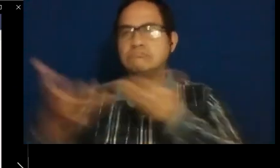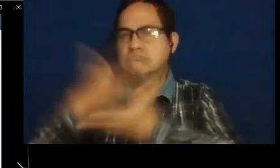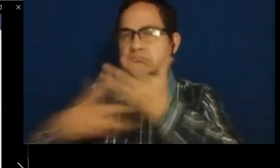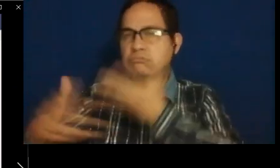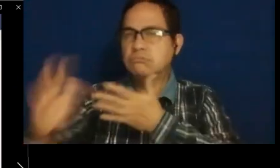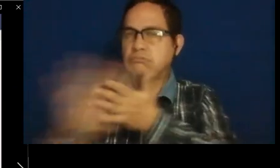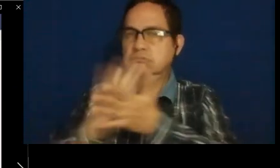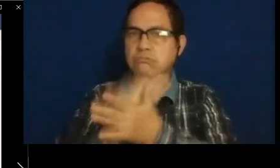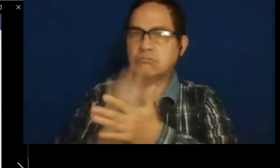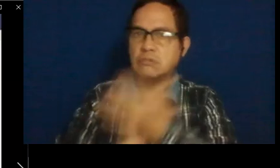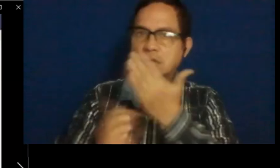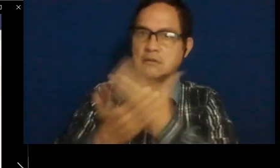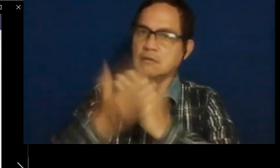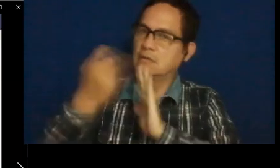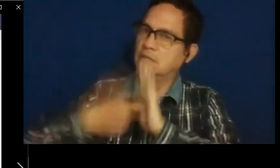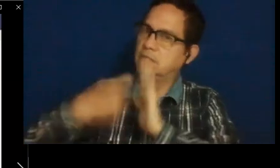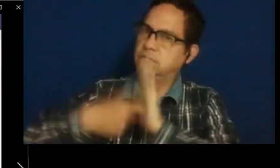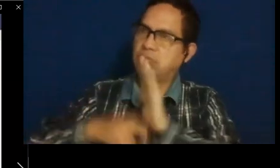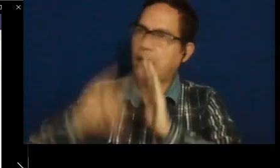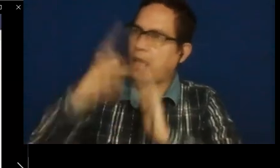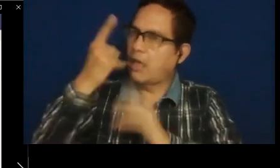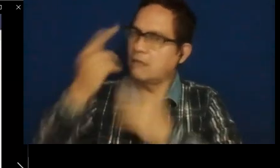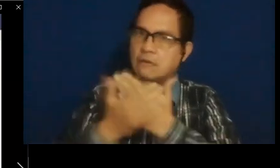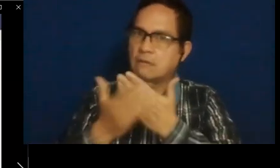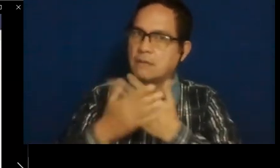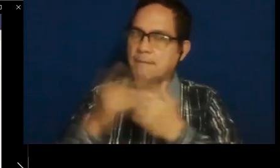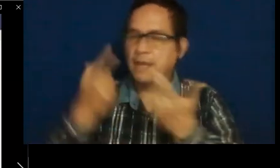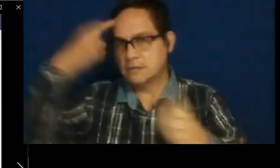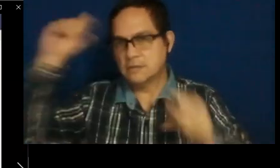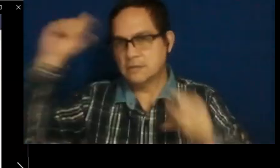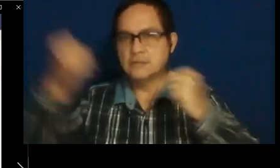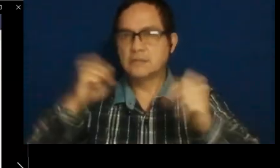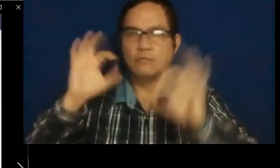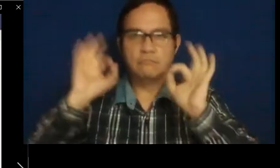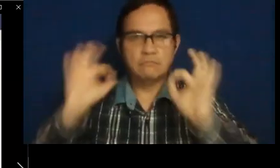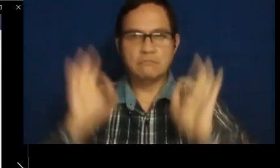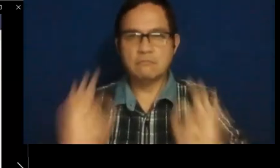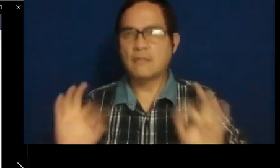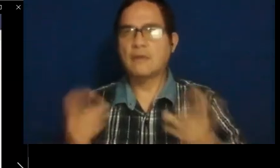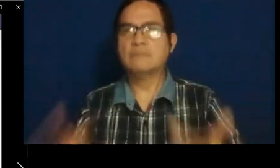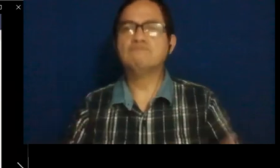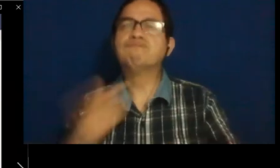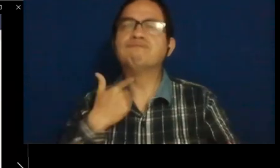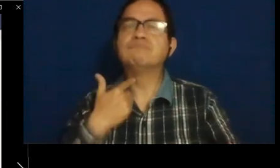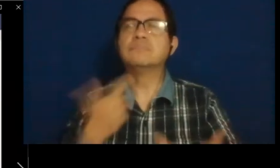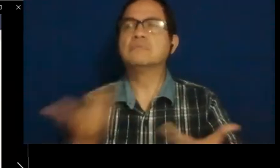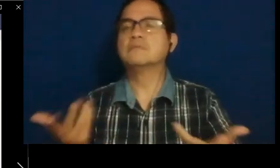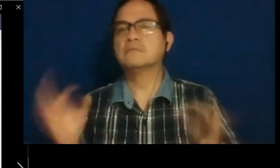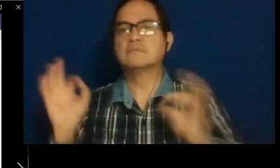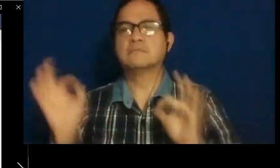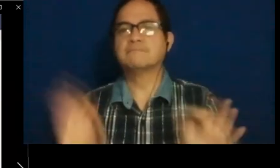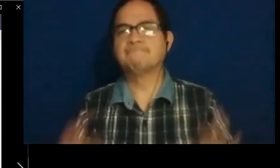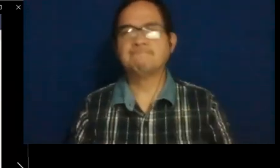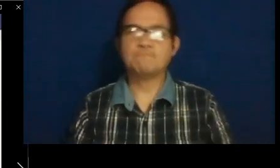retroalimentarnos el informe entregado, ¿no? O sea, pues como para estar seguros de que todo quedó bien o que no hizo falta nada.